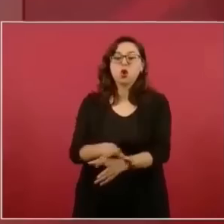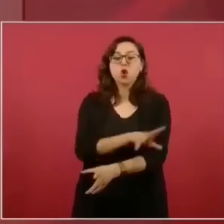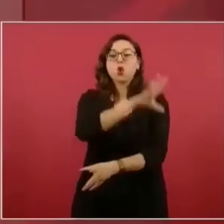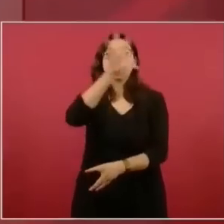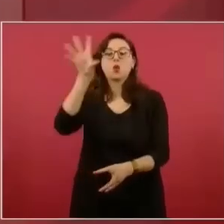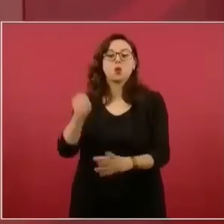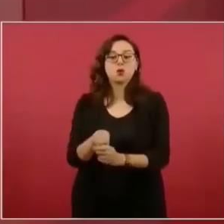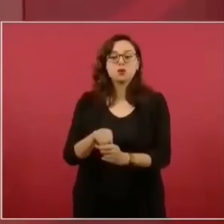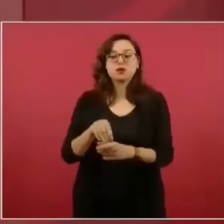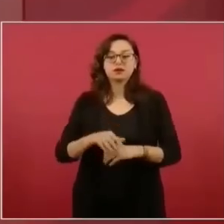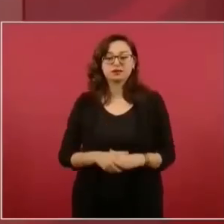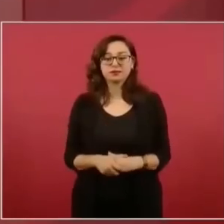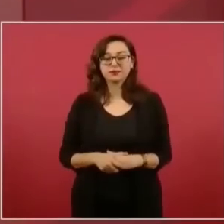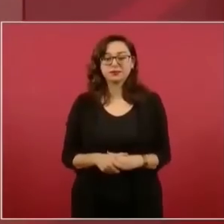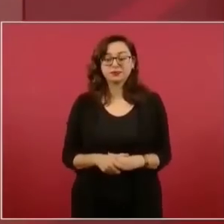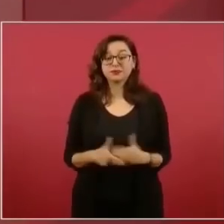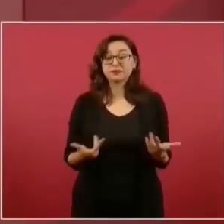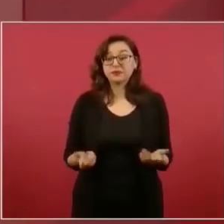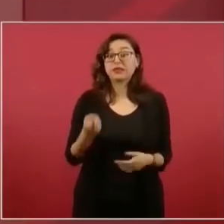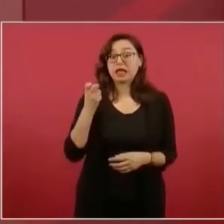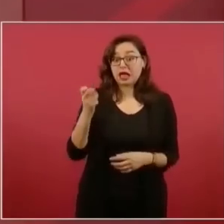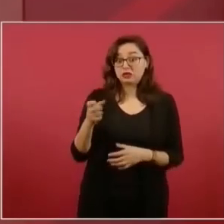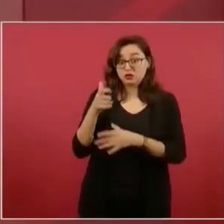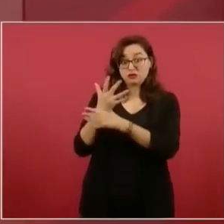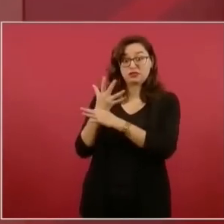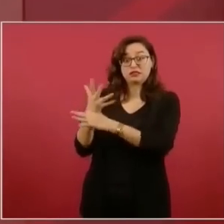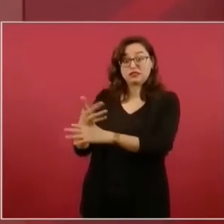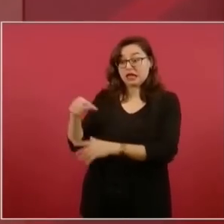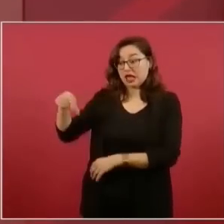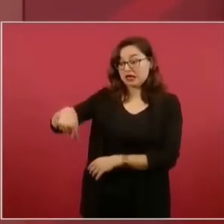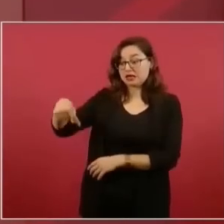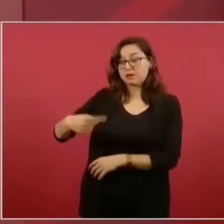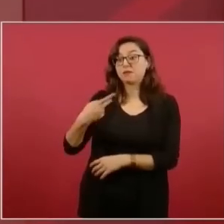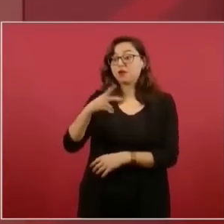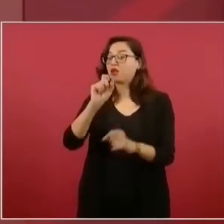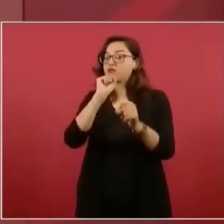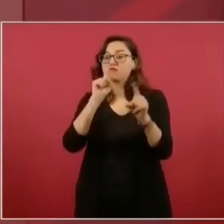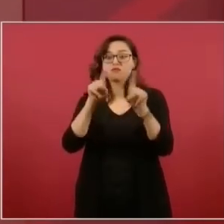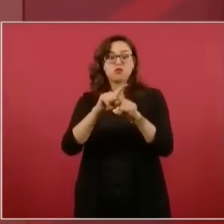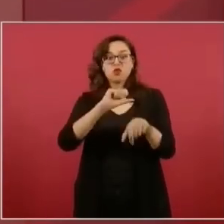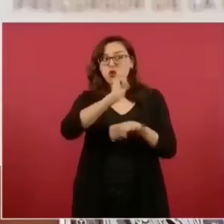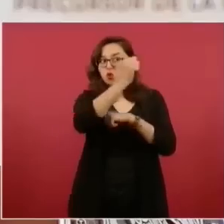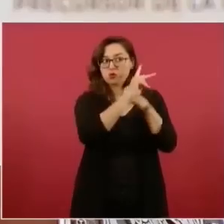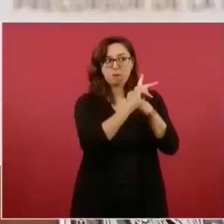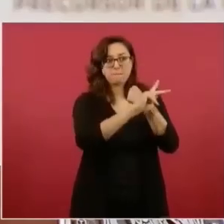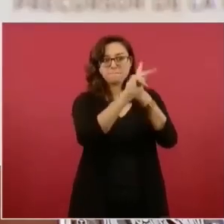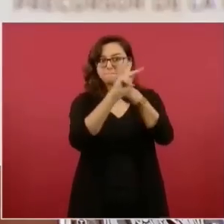Pero no solo fue aquí, fue mundial.